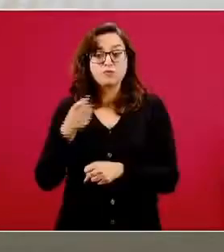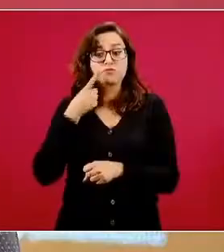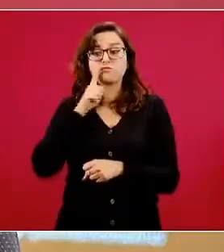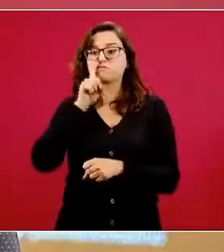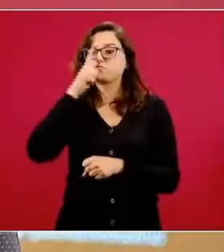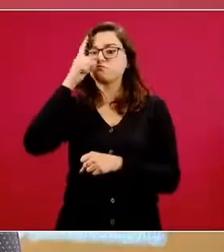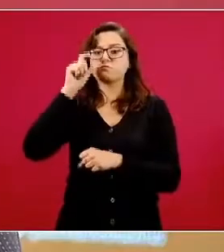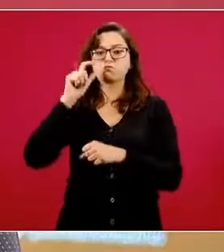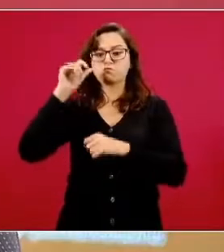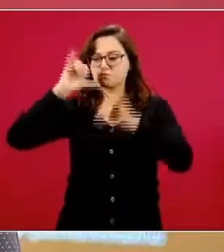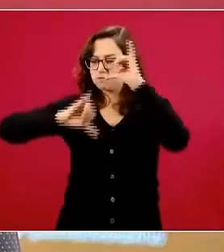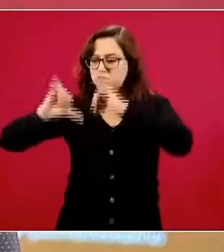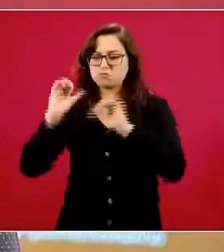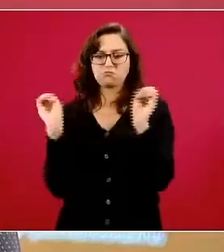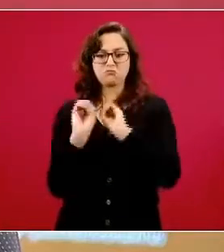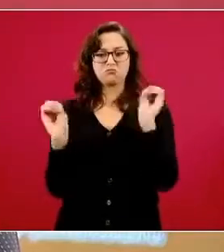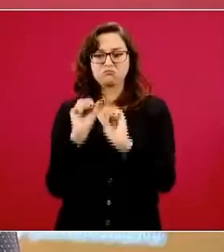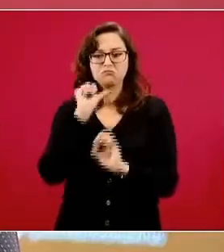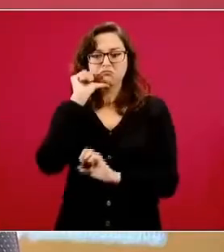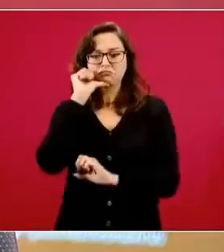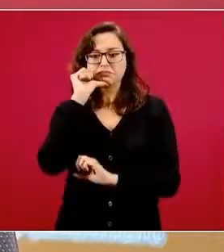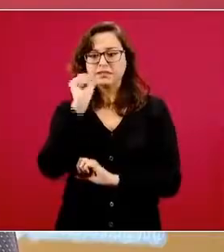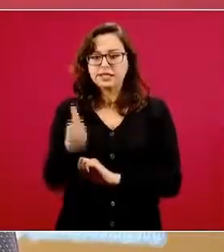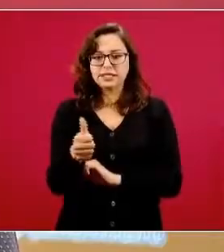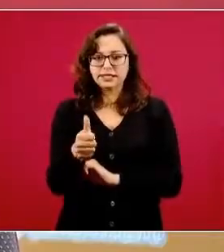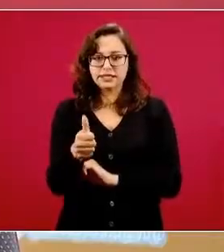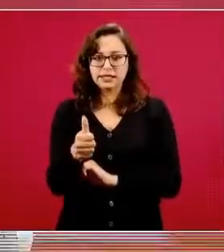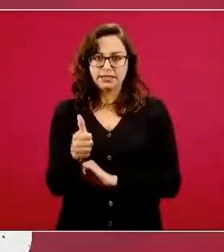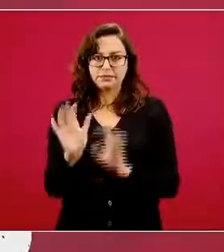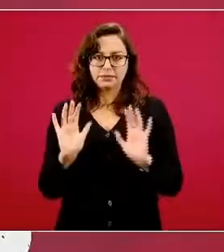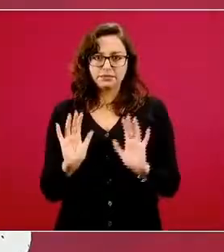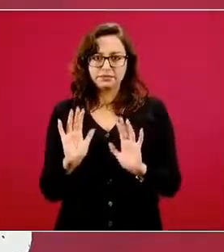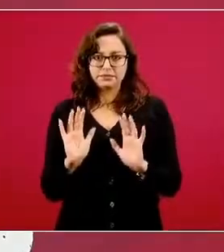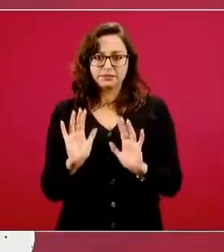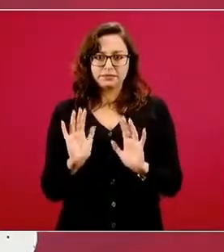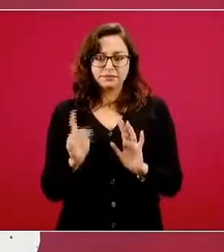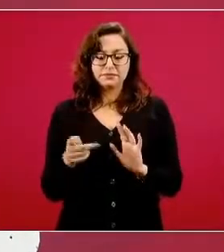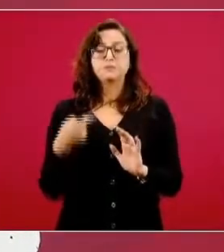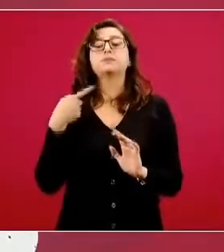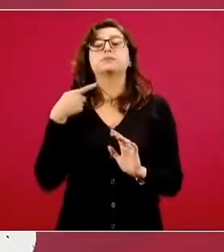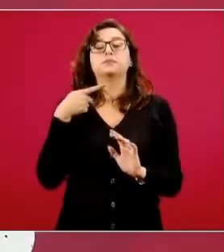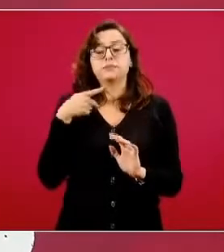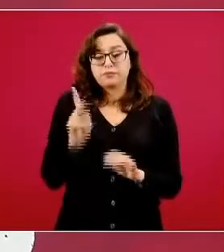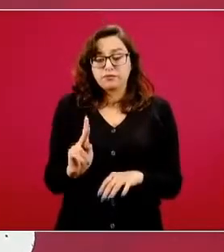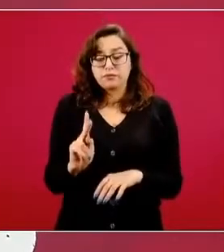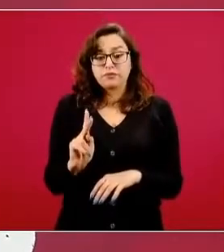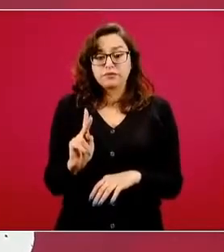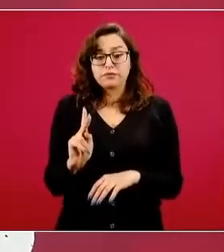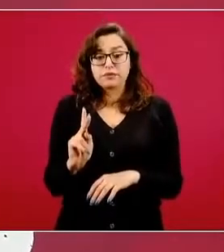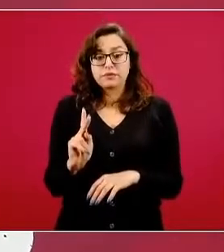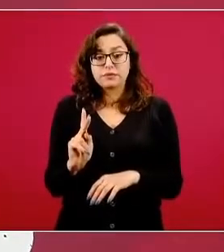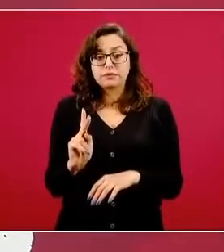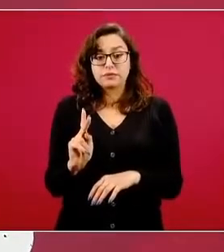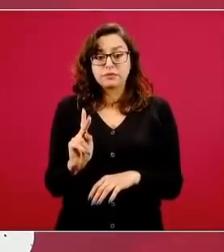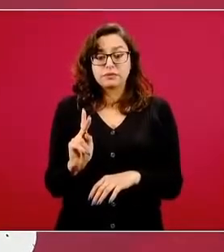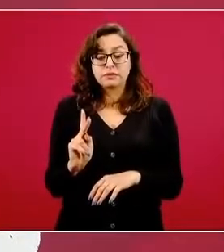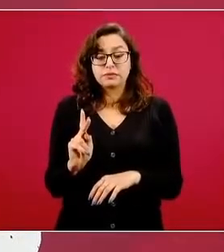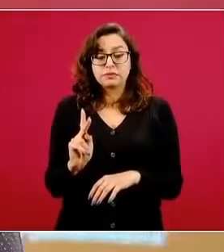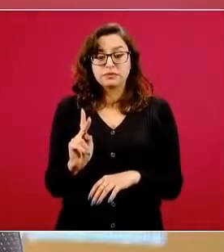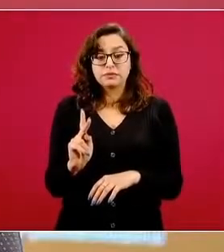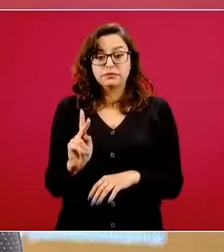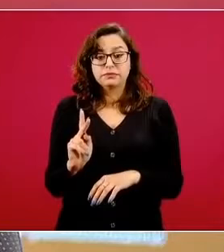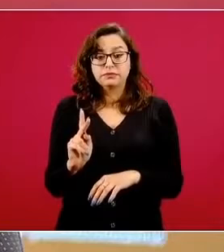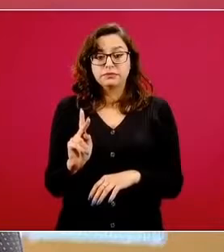muestra. No se les tomó muestra, y esto lo que sirve es para, con